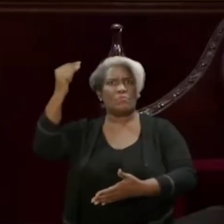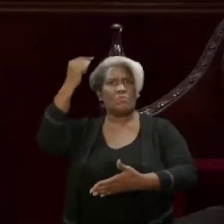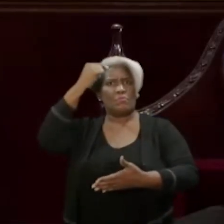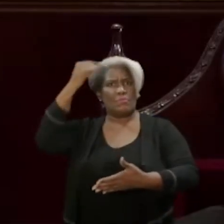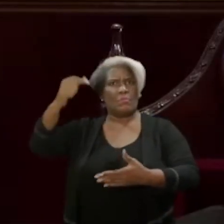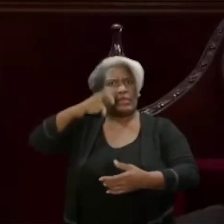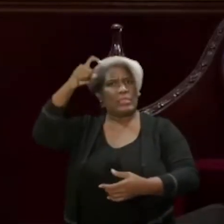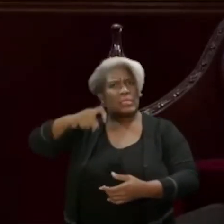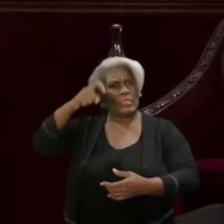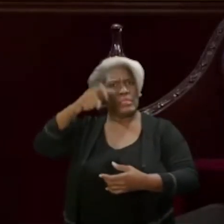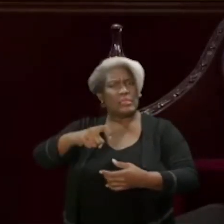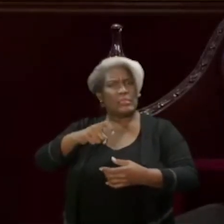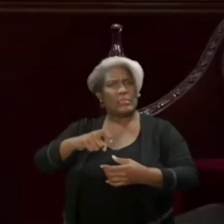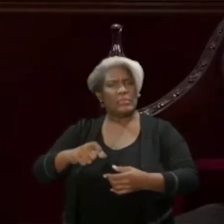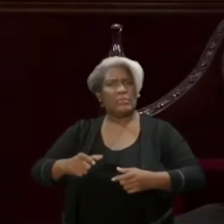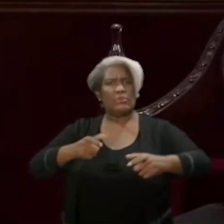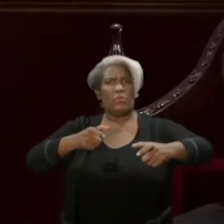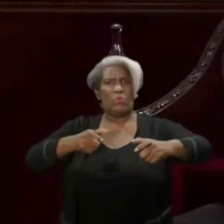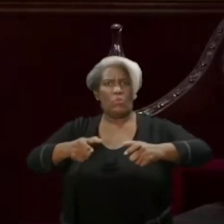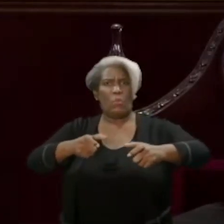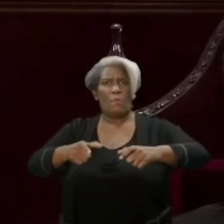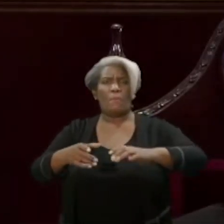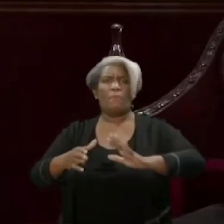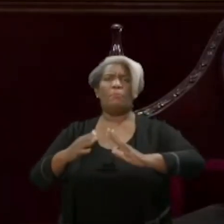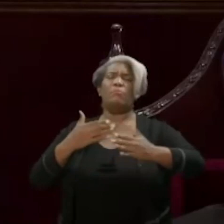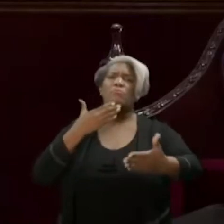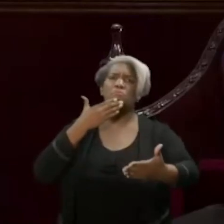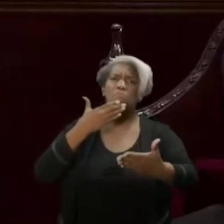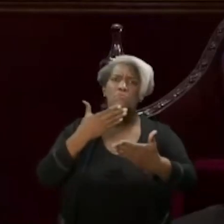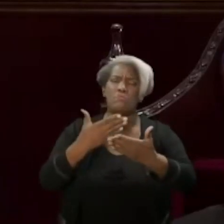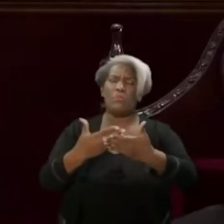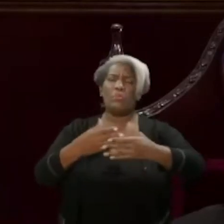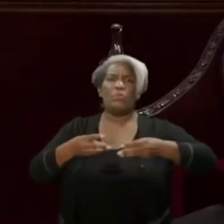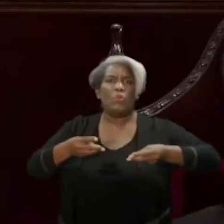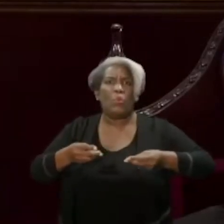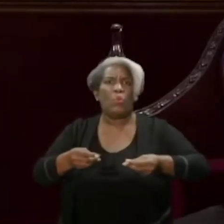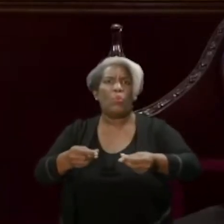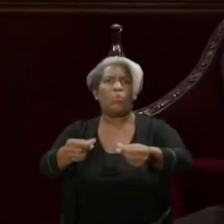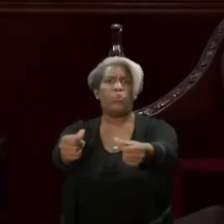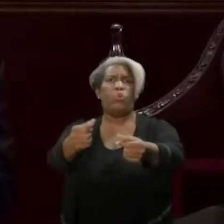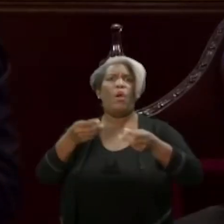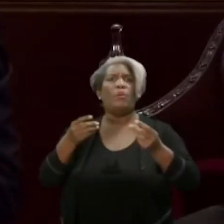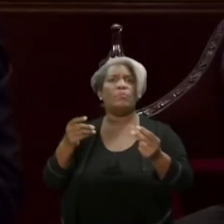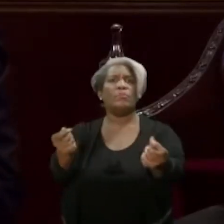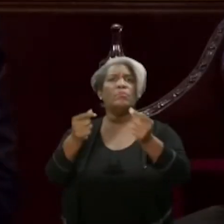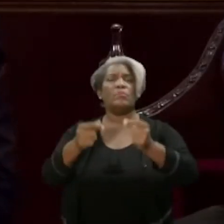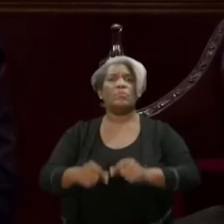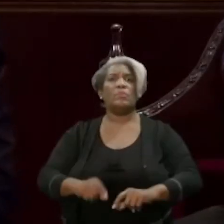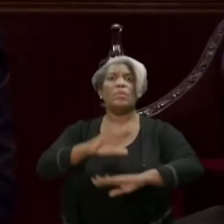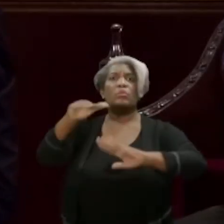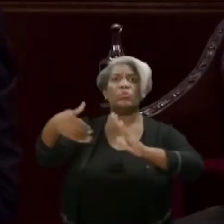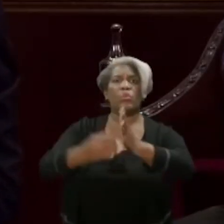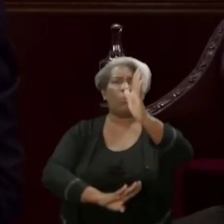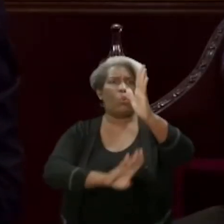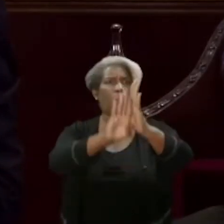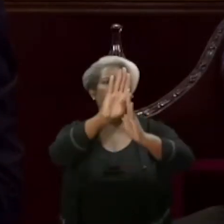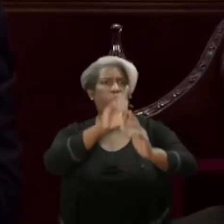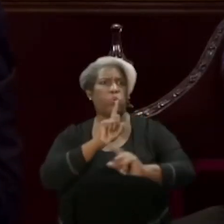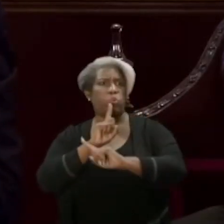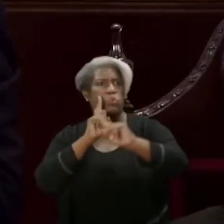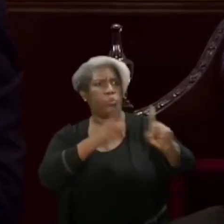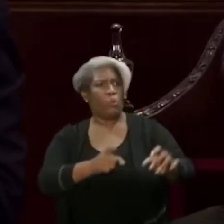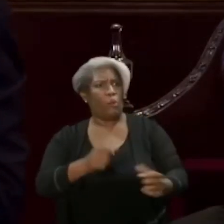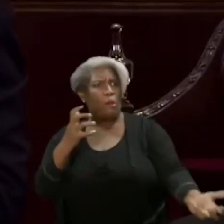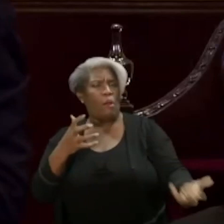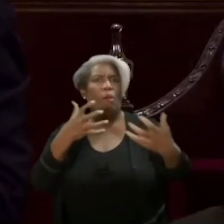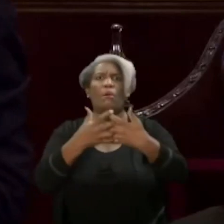también necesita una burocracia más ligera, más ágil y que responda a los intereses de desarrollo y crecimiento. Por eso el pasado